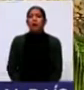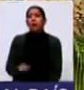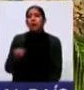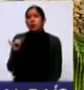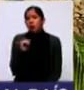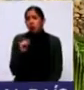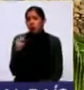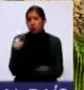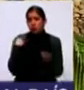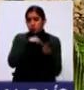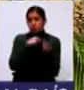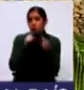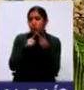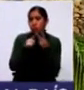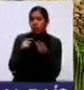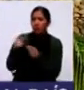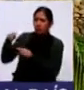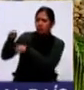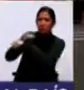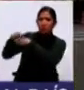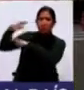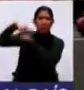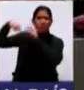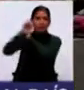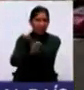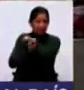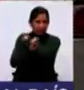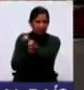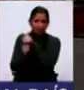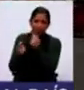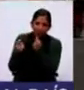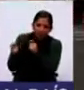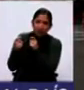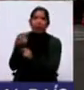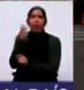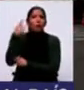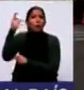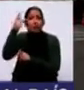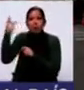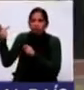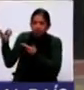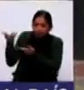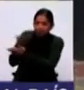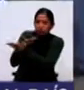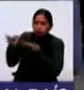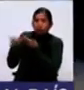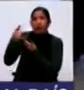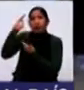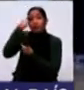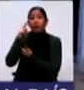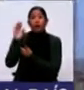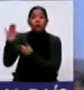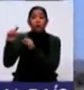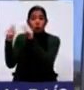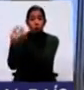algunas políticas con el Ministerio de Relaciones Exteriores para que a través del cuerpo diplomático podamos